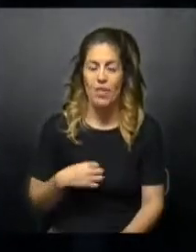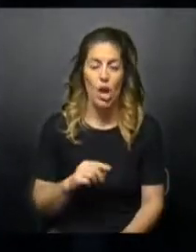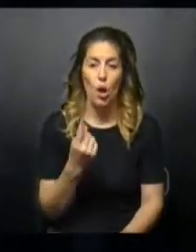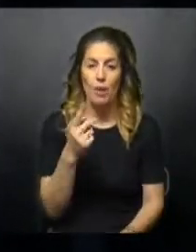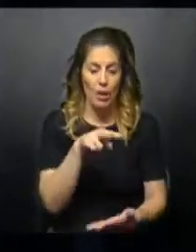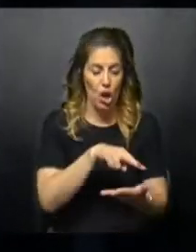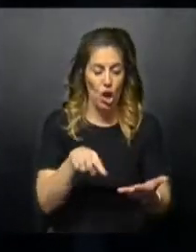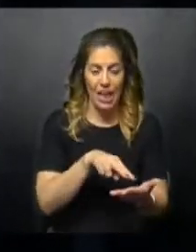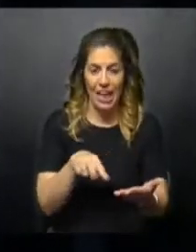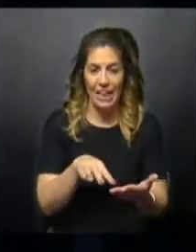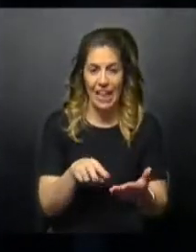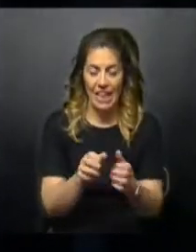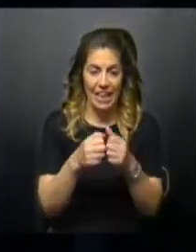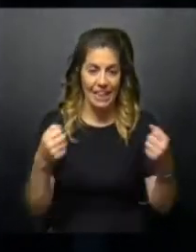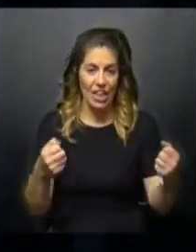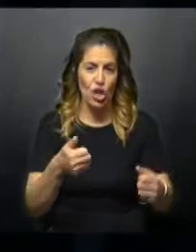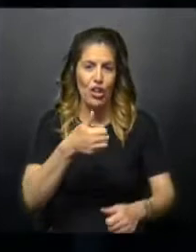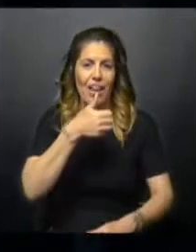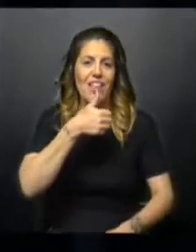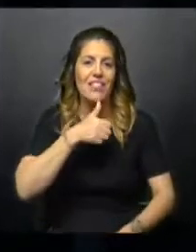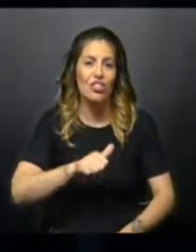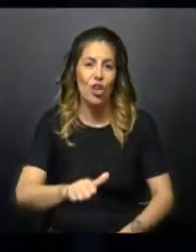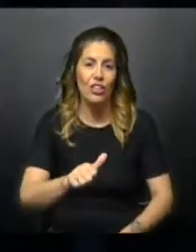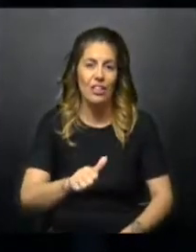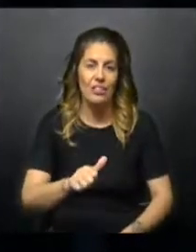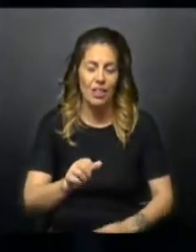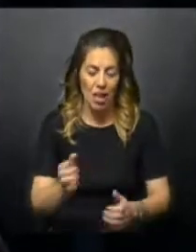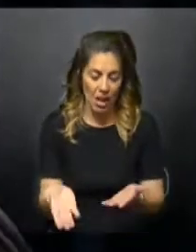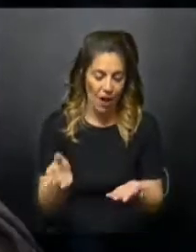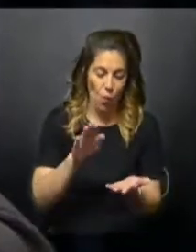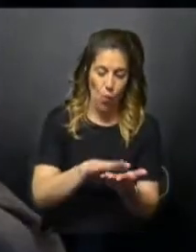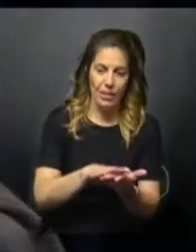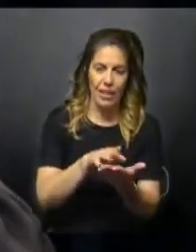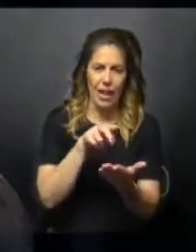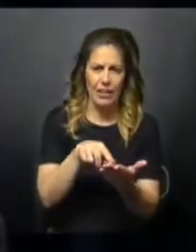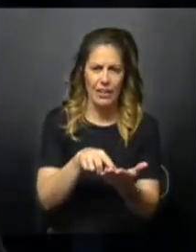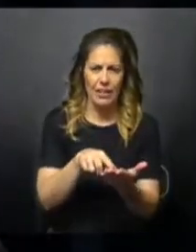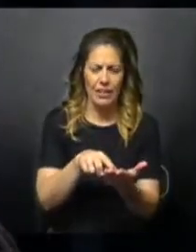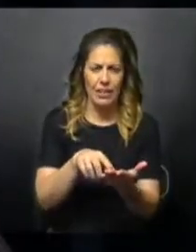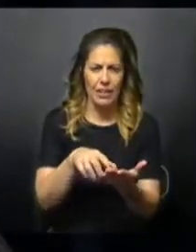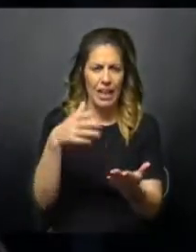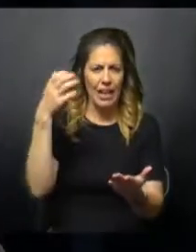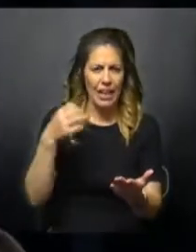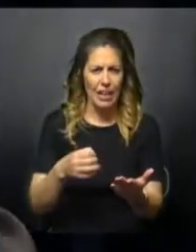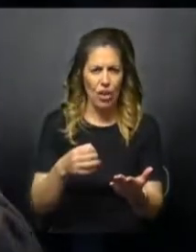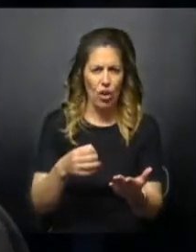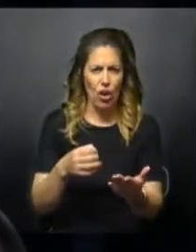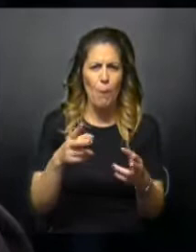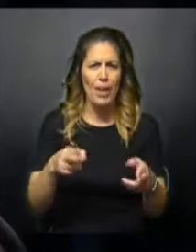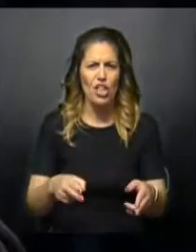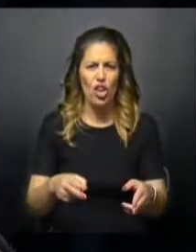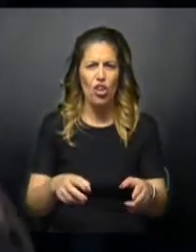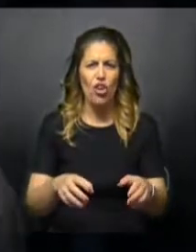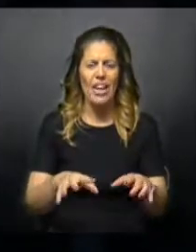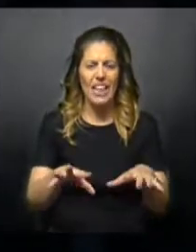que leía del diario eran las historietas claro daba vuelta el diario ahora me acuerdo que creo que el período que vivía en Argentina